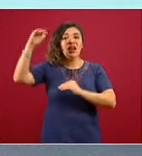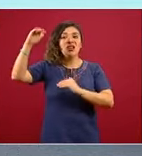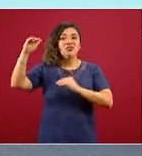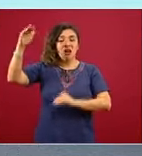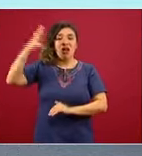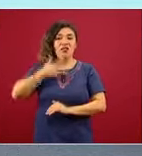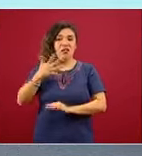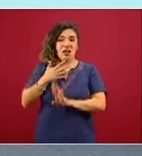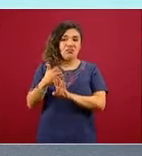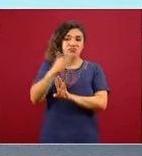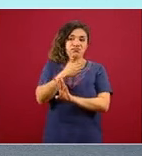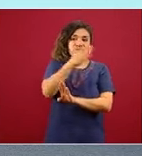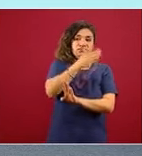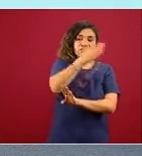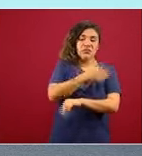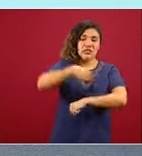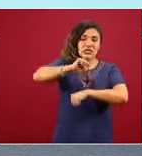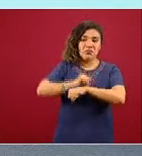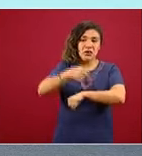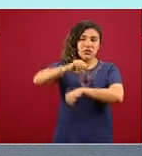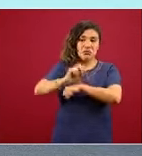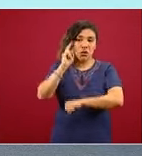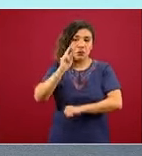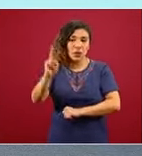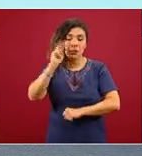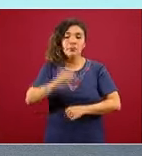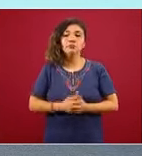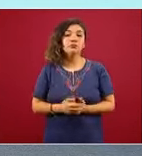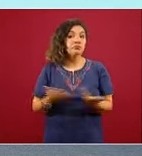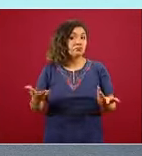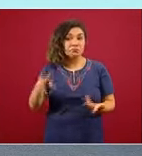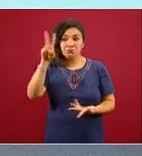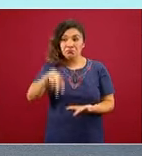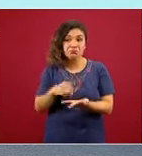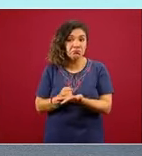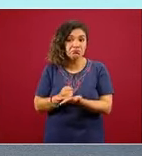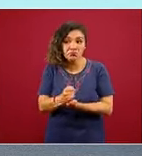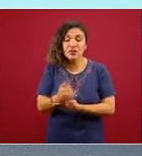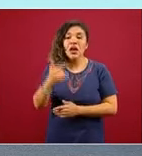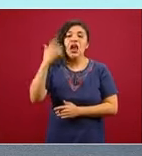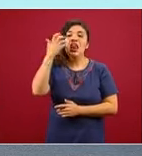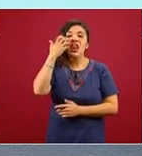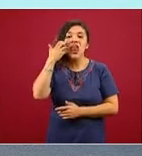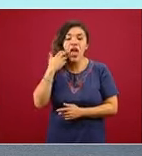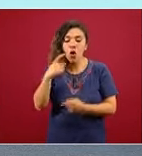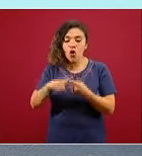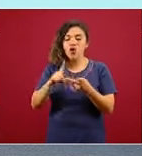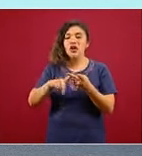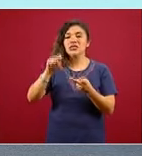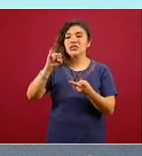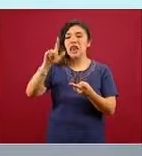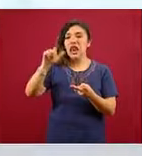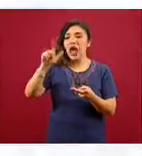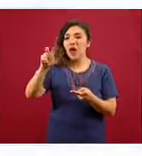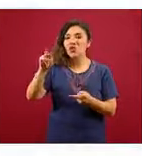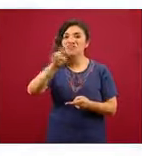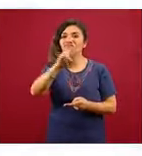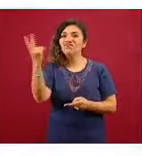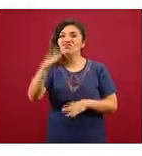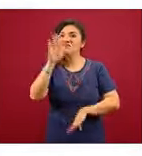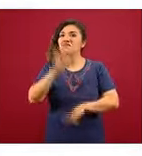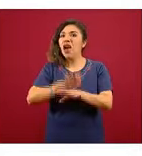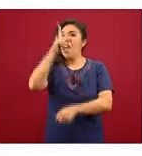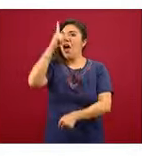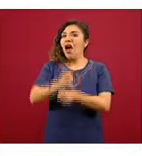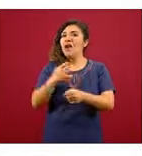tenido en las últimas semanas. Vemos definitivamente que el municipio de León y el municipio de Silao son los que han